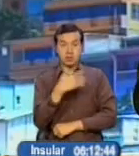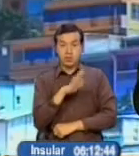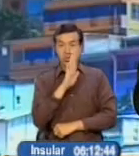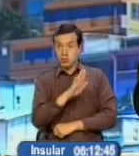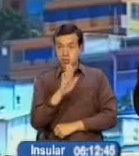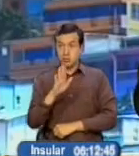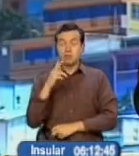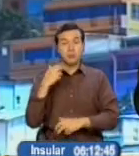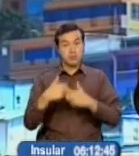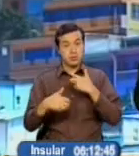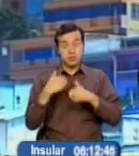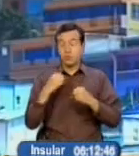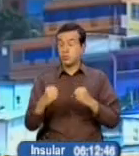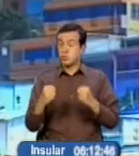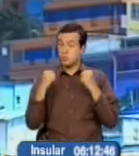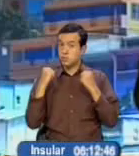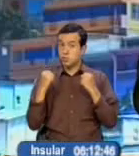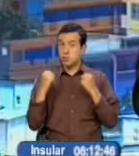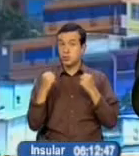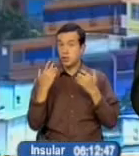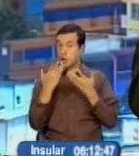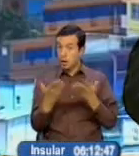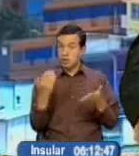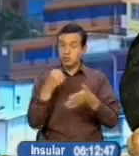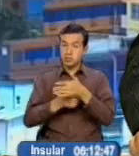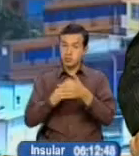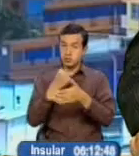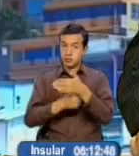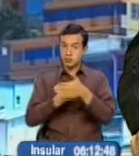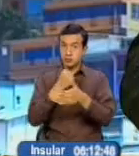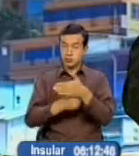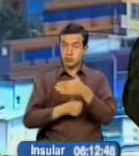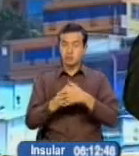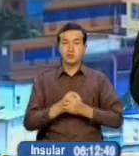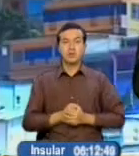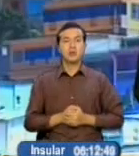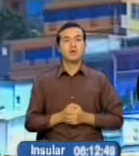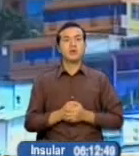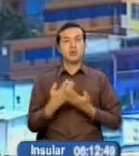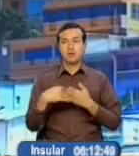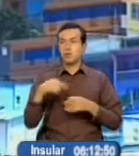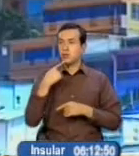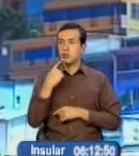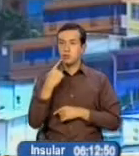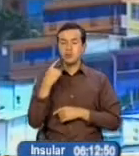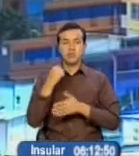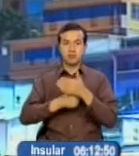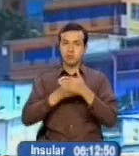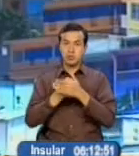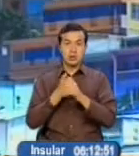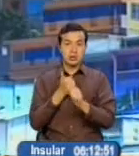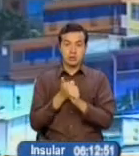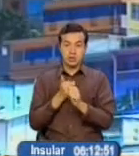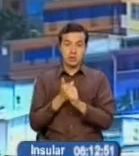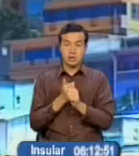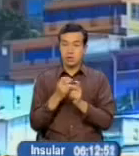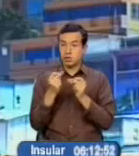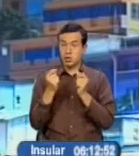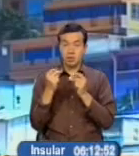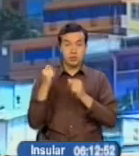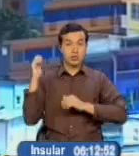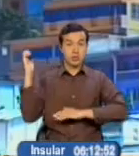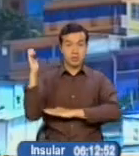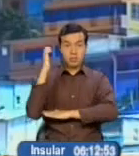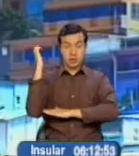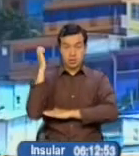también graves problemas. Estos son los retos. Pero mire, yo, ya que usted lo dijo, estos son retos inmediatos, estos son